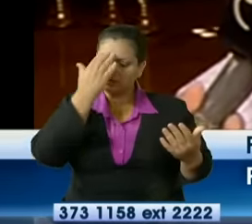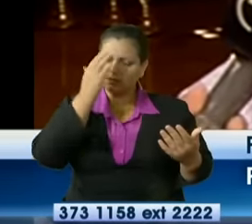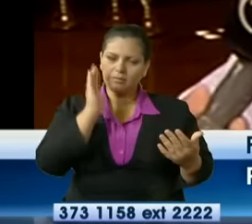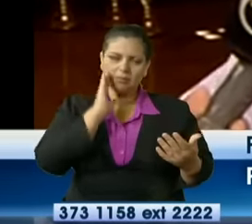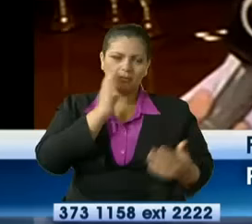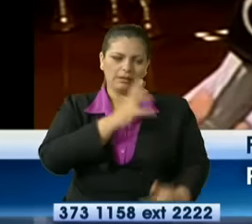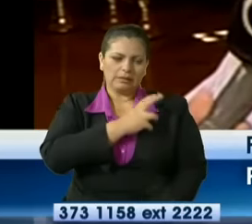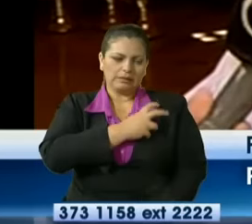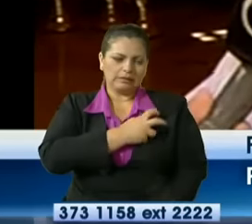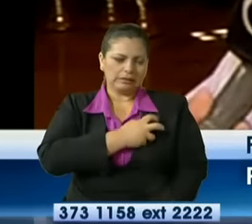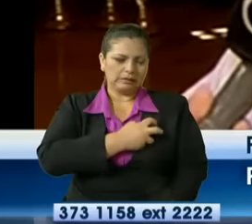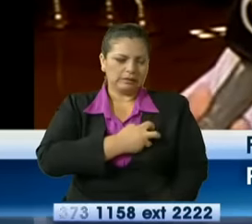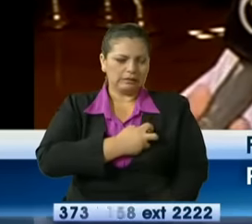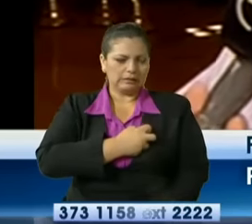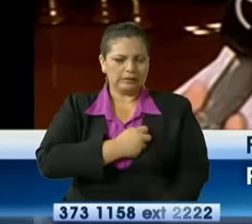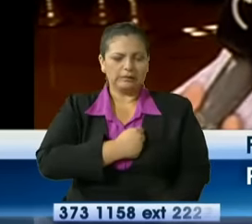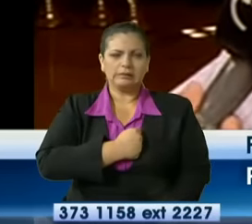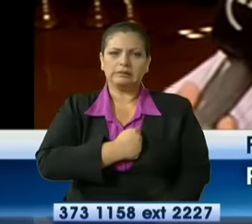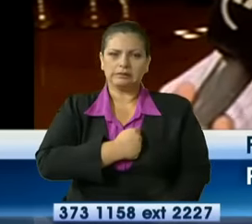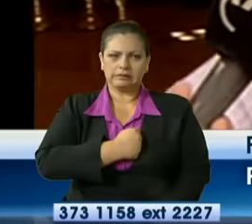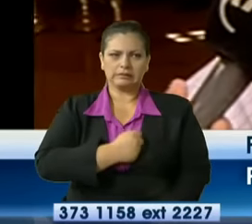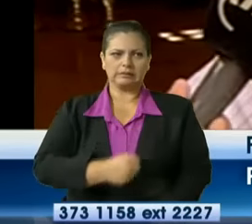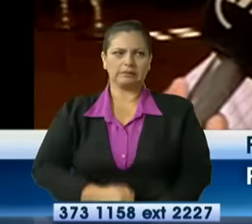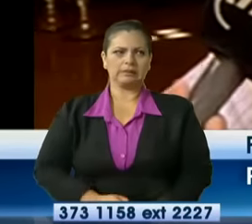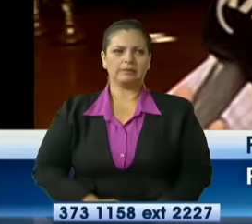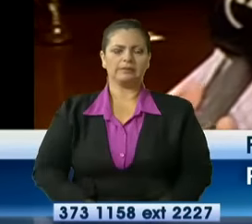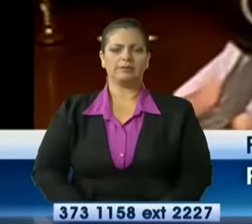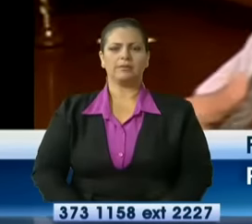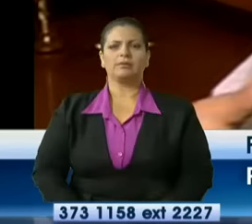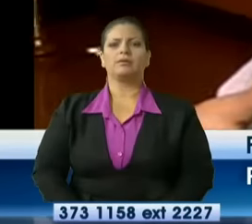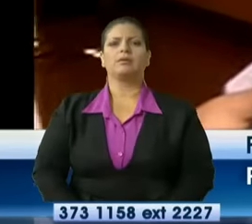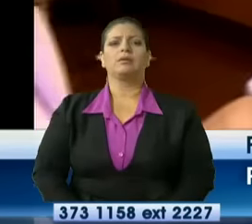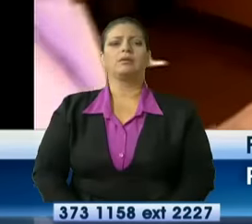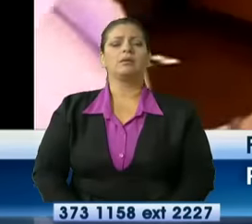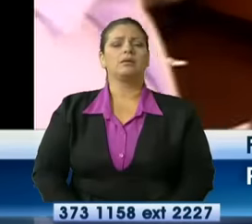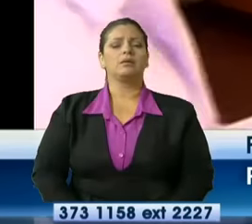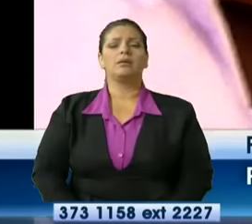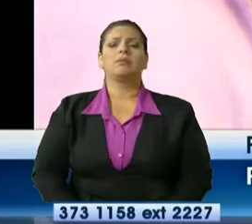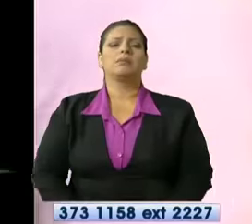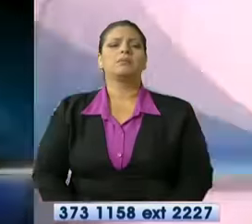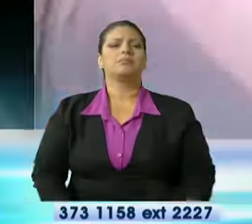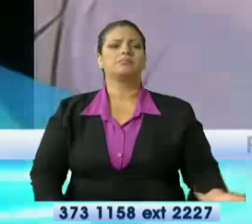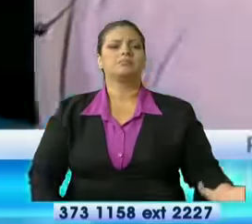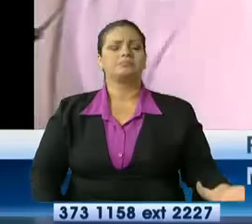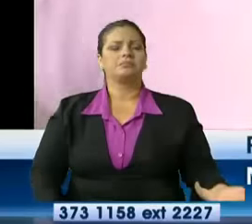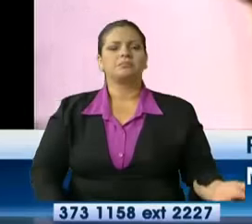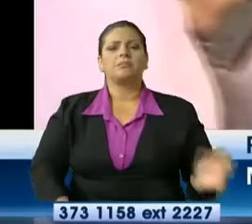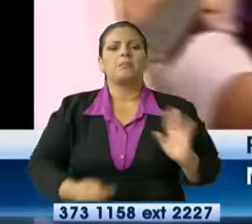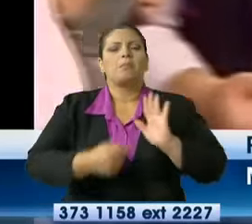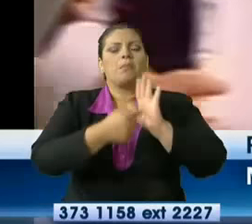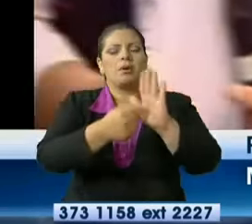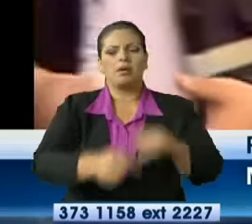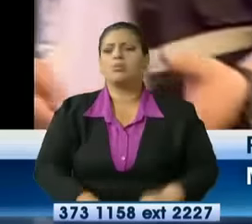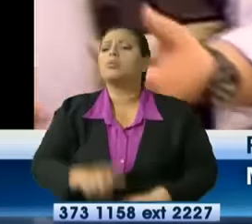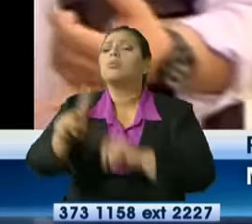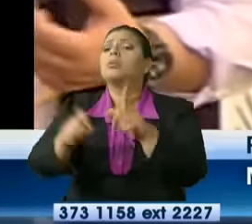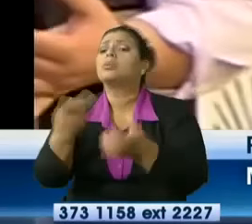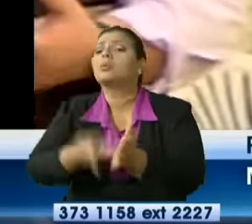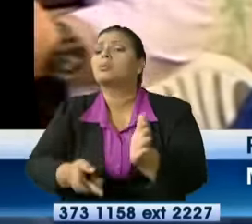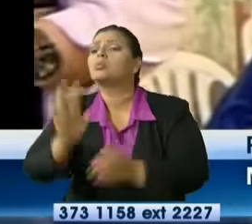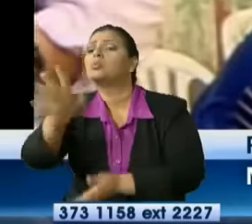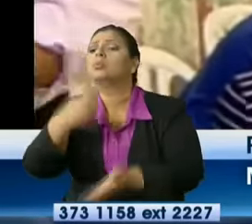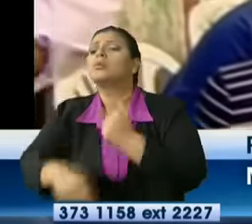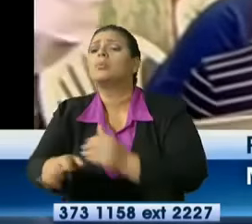angustia, es lo que gusta de decir muchas personas, que cuando le preguntan demasiado a ella por lo que ocurrió, ella desencadena una serie de crisis,